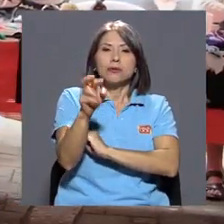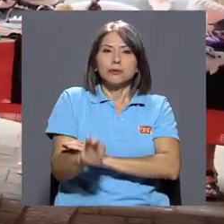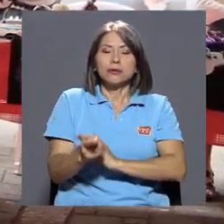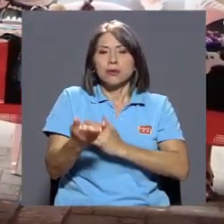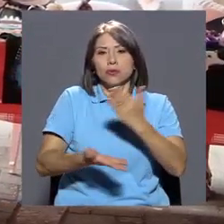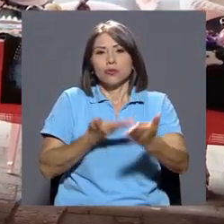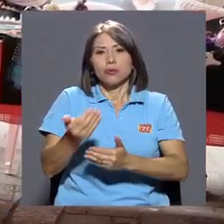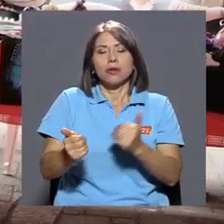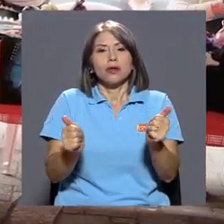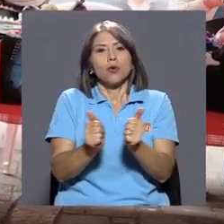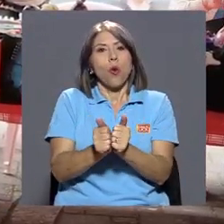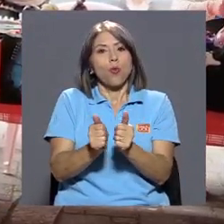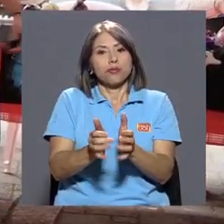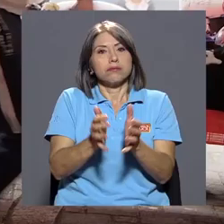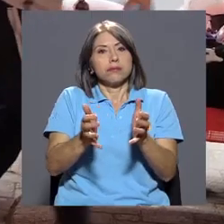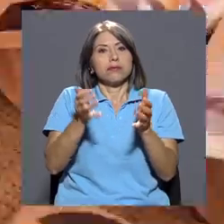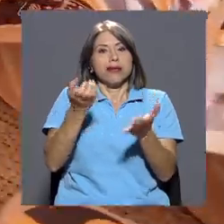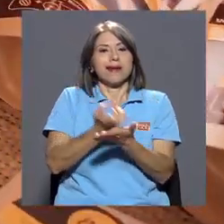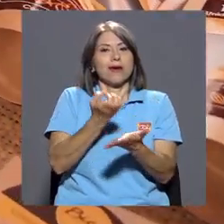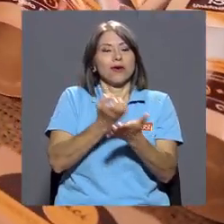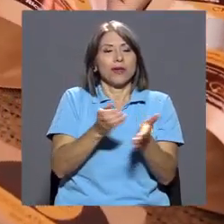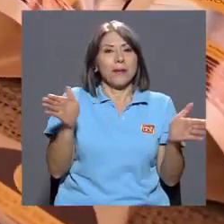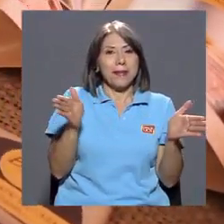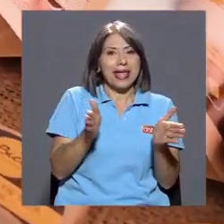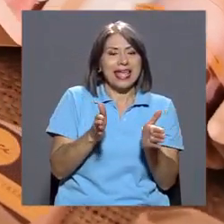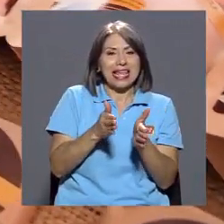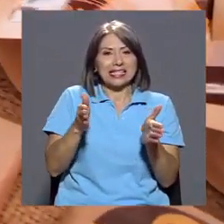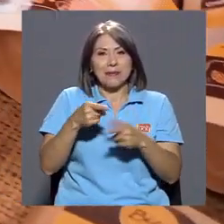producto agrícola local de San Isidro, que es el tomate.